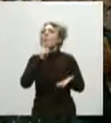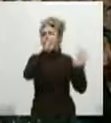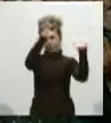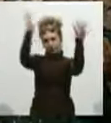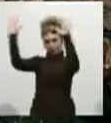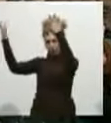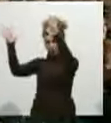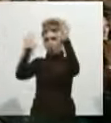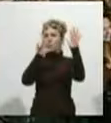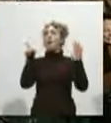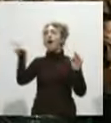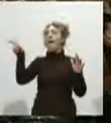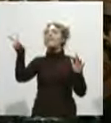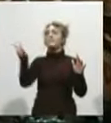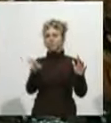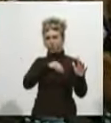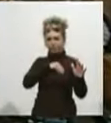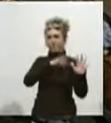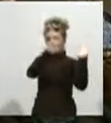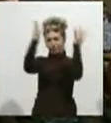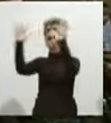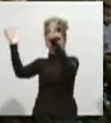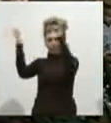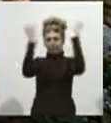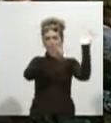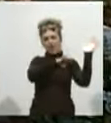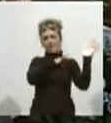merece, claro que sí, el señor alcalde.